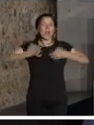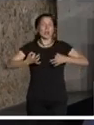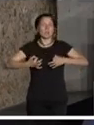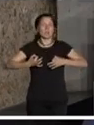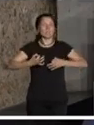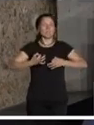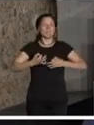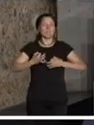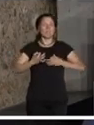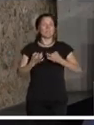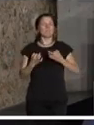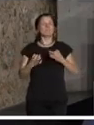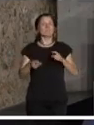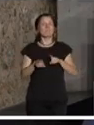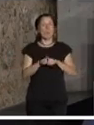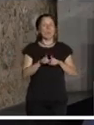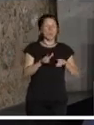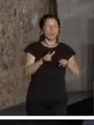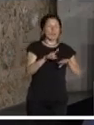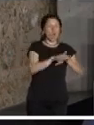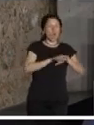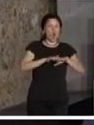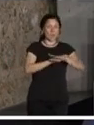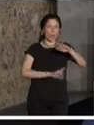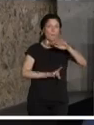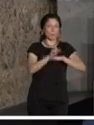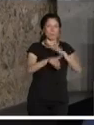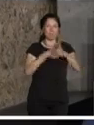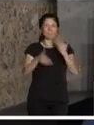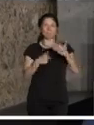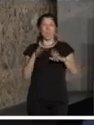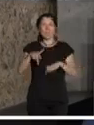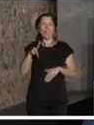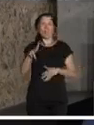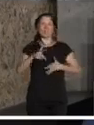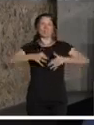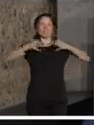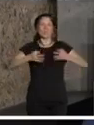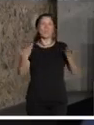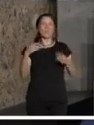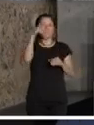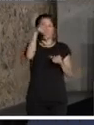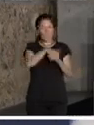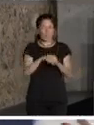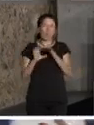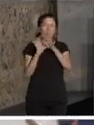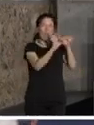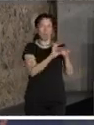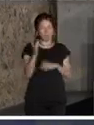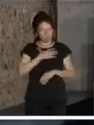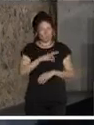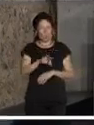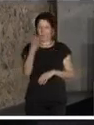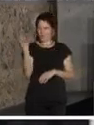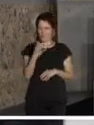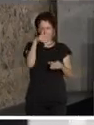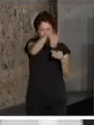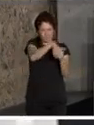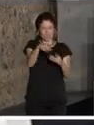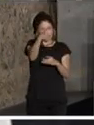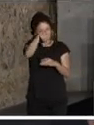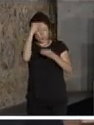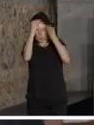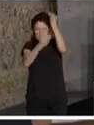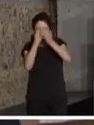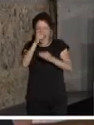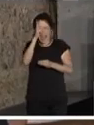de que puede seguir habiendo gobiernos progresistas que garantizan derechos es el a unidas podemos pensar